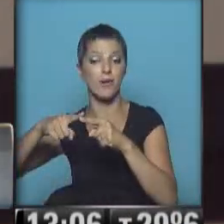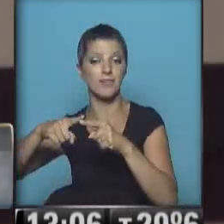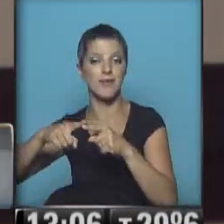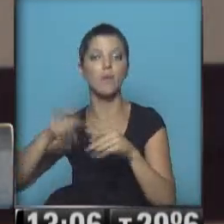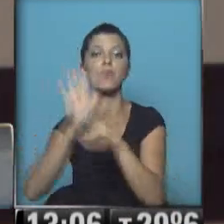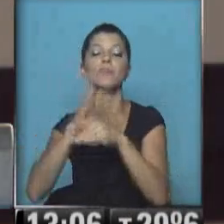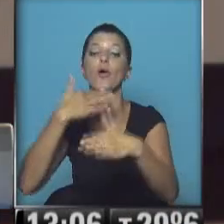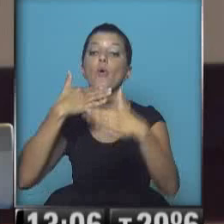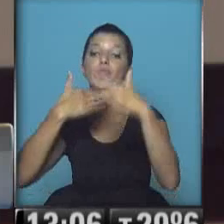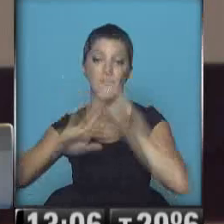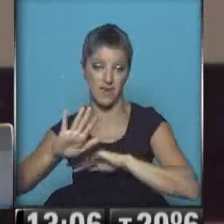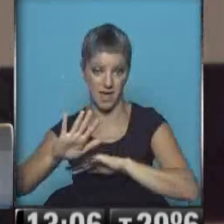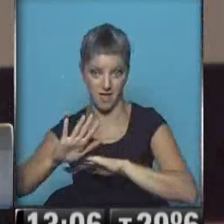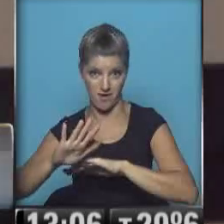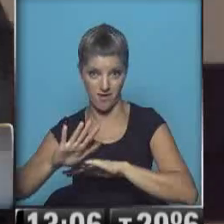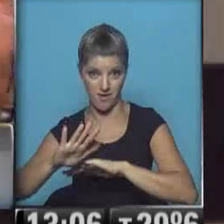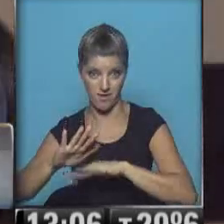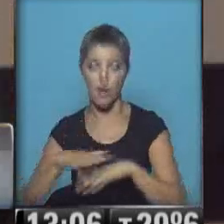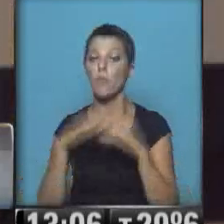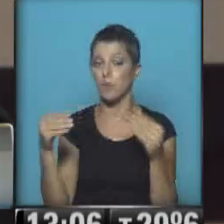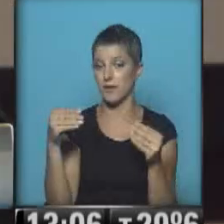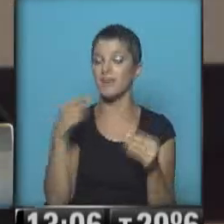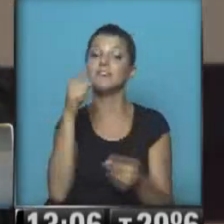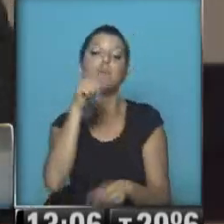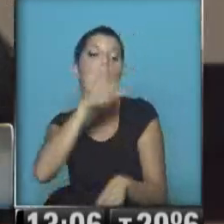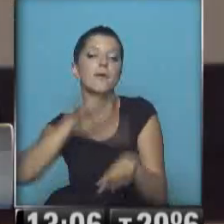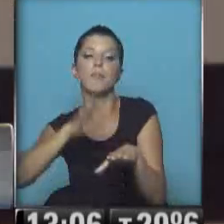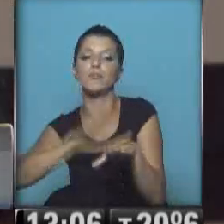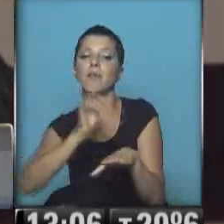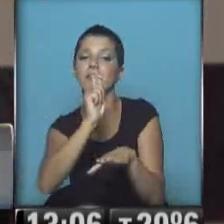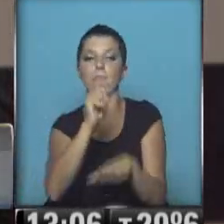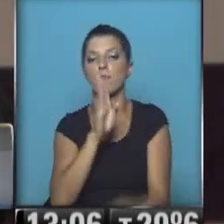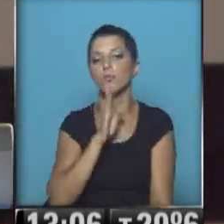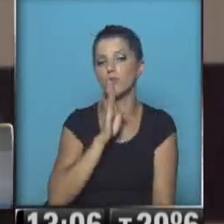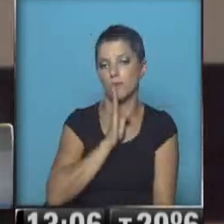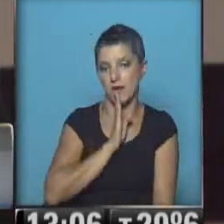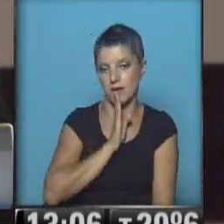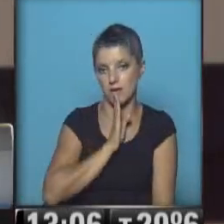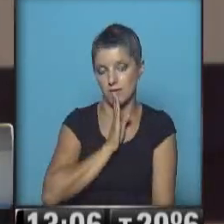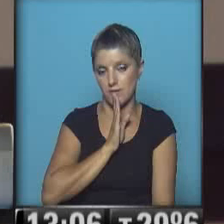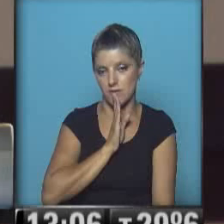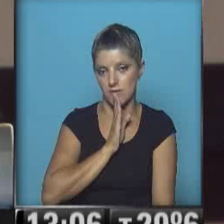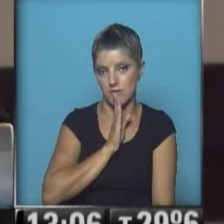justifican, terminan justificándola porque terminan echándole la culpa a los musulmanes, a la